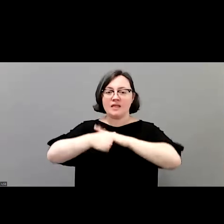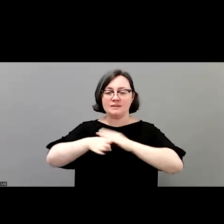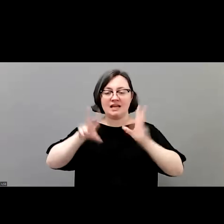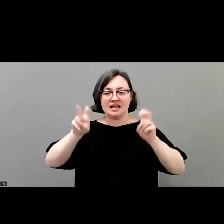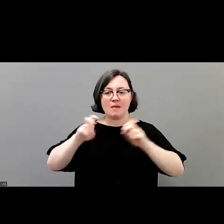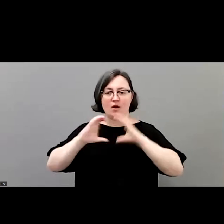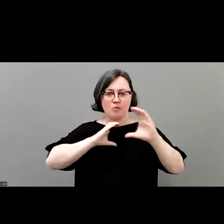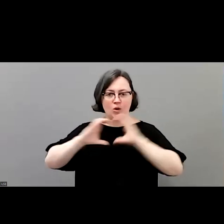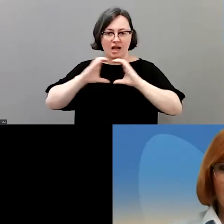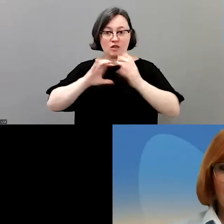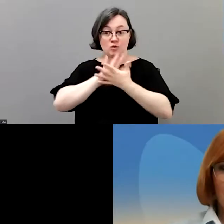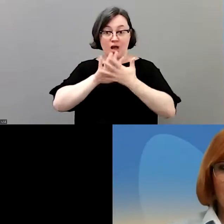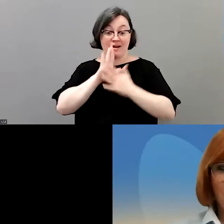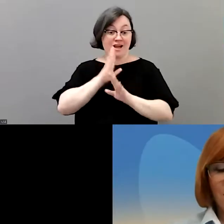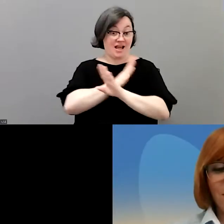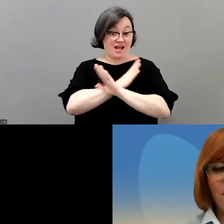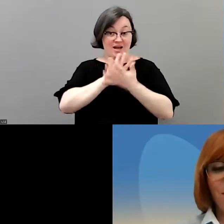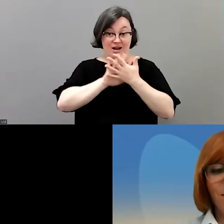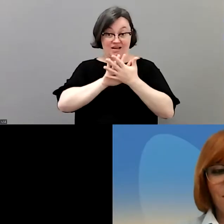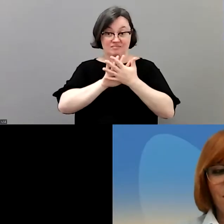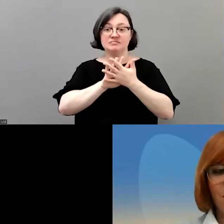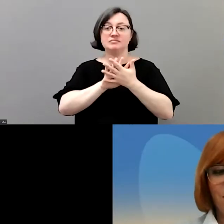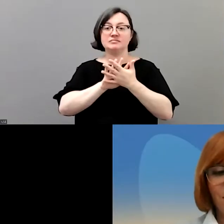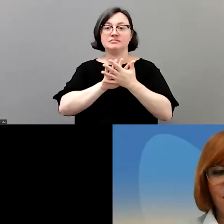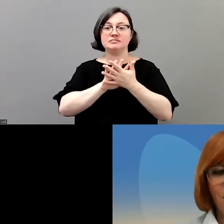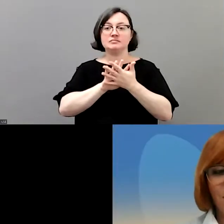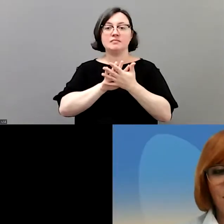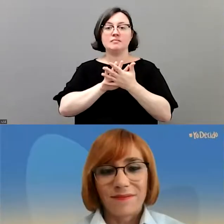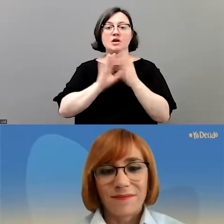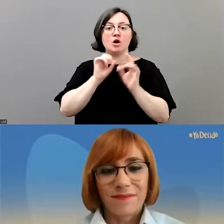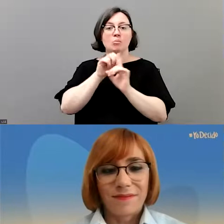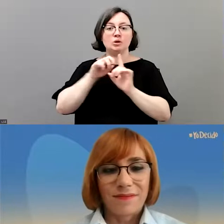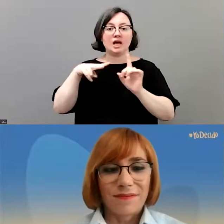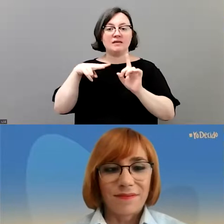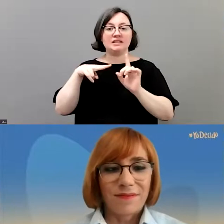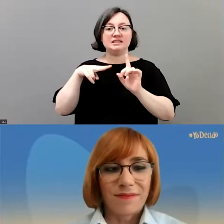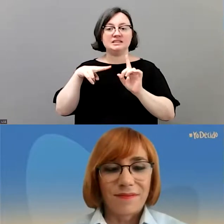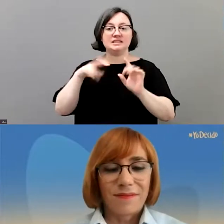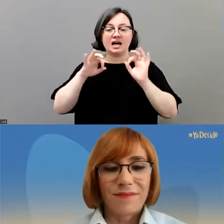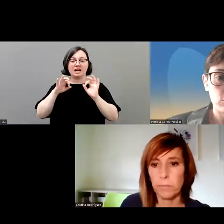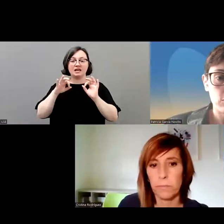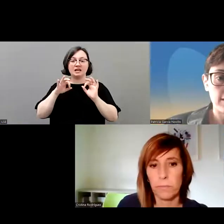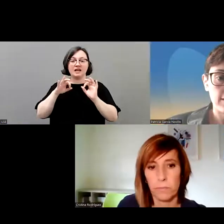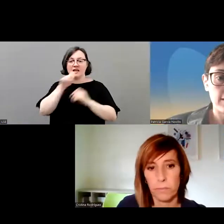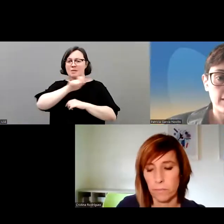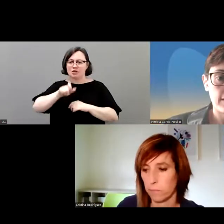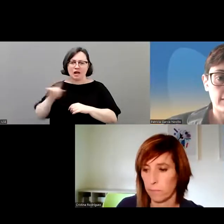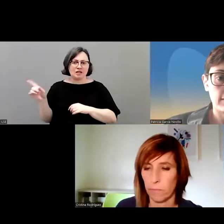de comunicación, como comentábamos antes, desde un punto de vista de lo que son todas las